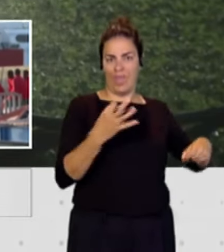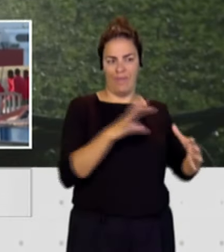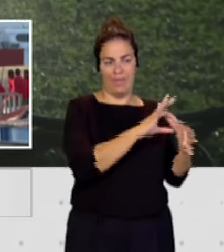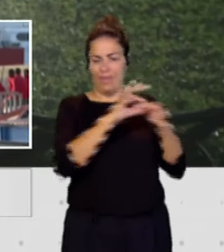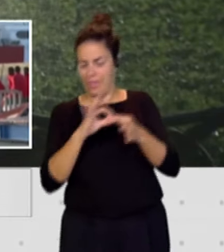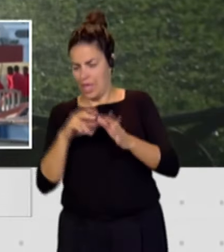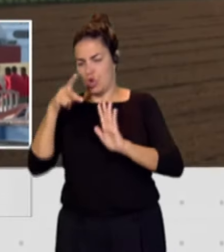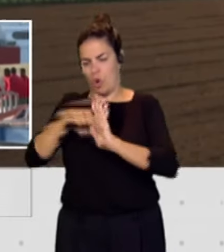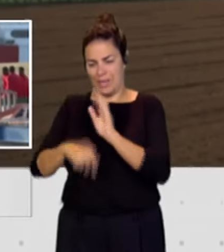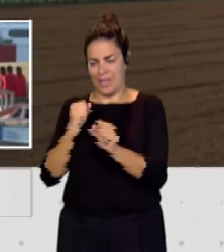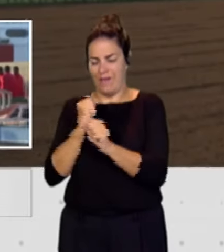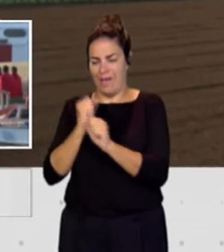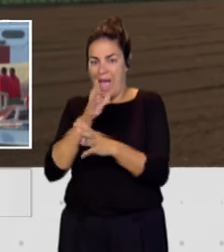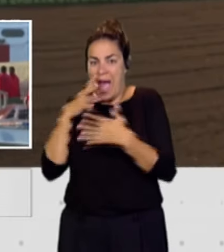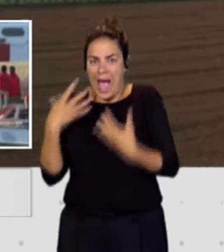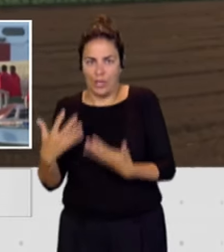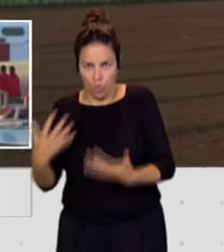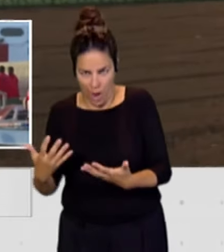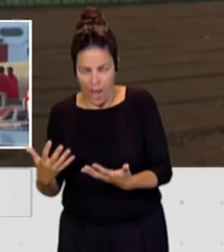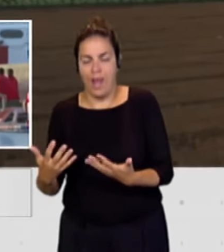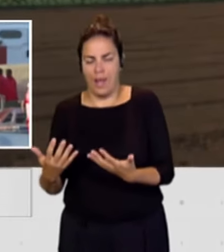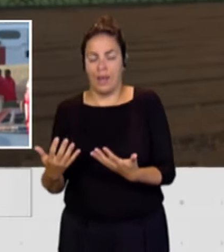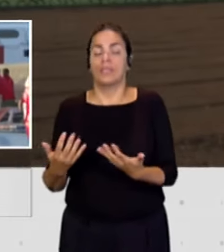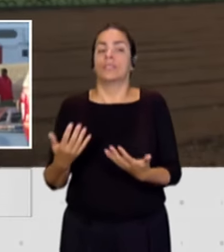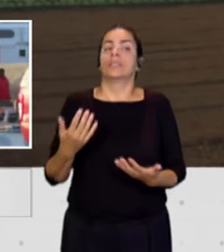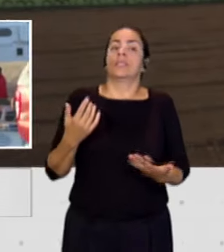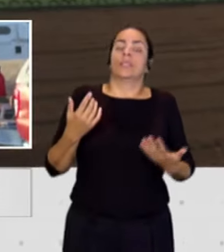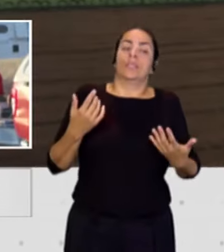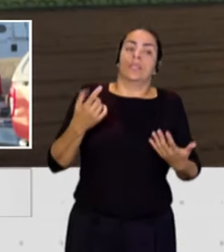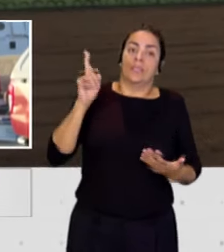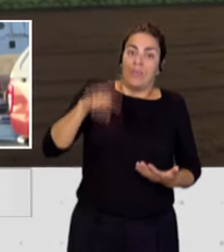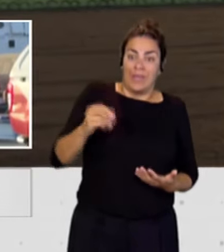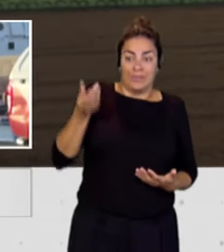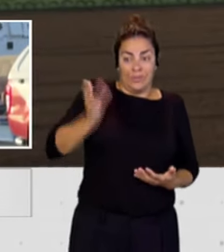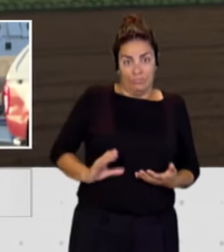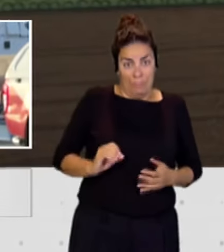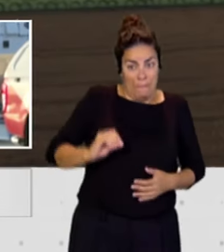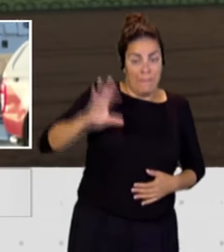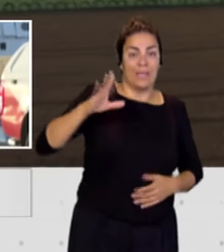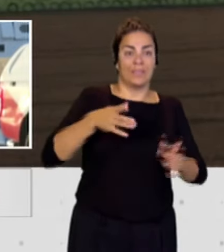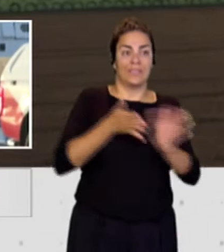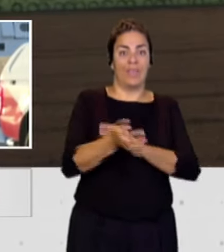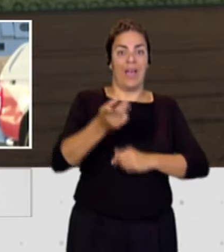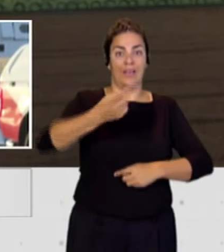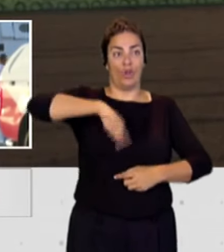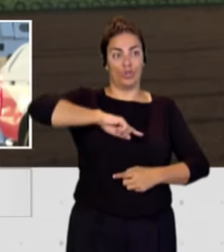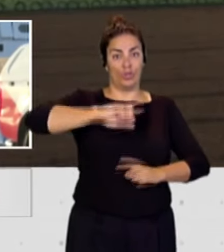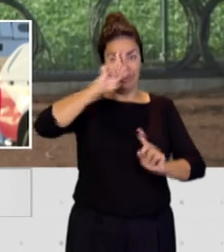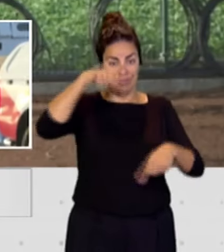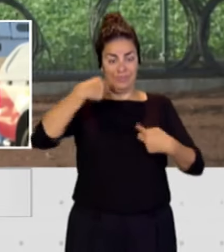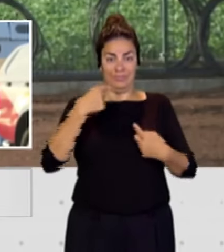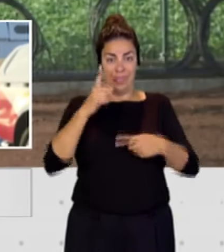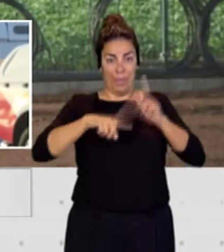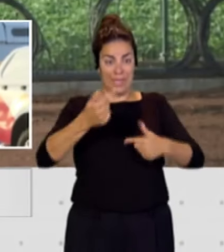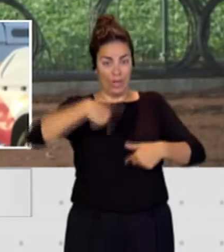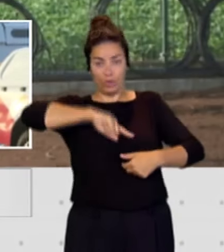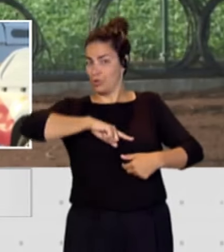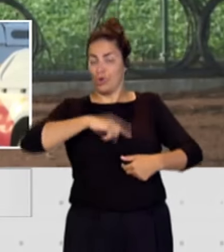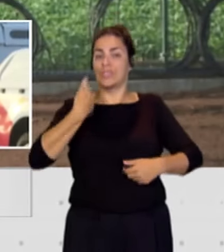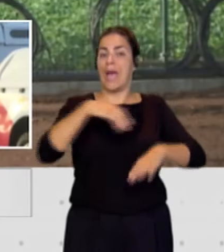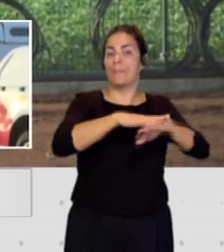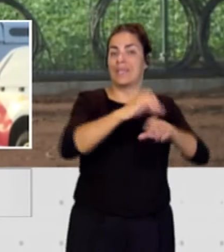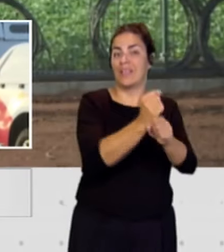actual e las subidas esperemos también no dependen solamente de nosotros ya nuestra ministra de trabajo está anunciando otra nueva subida